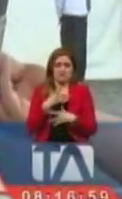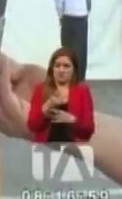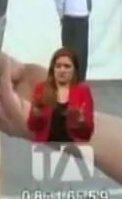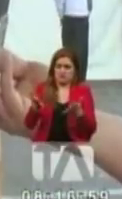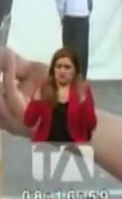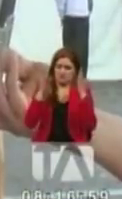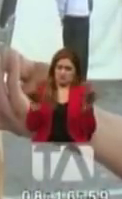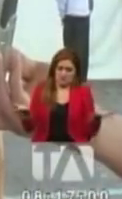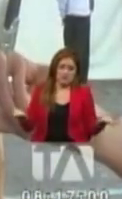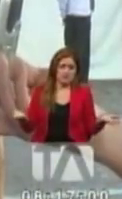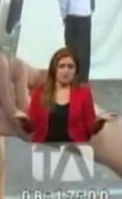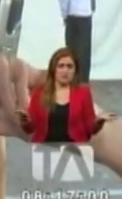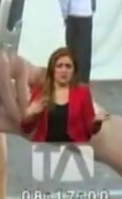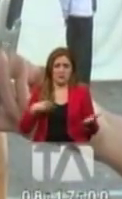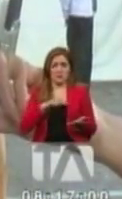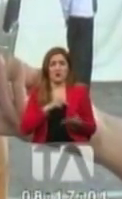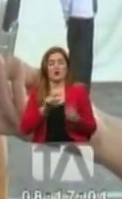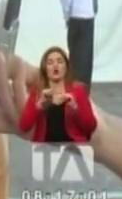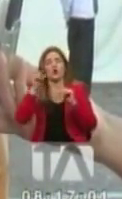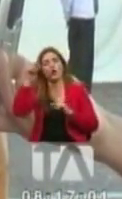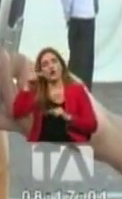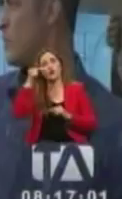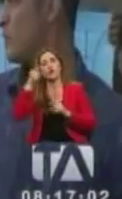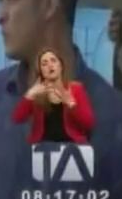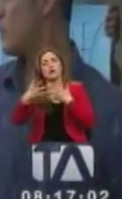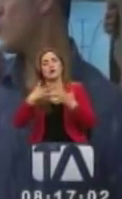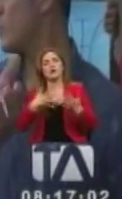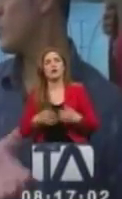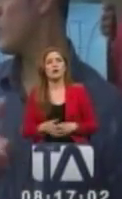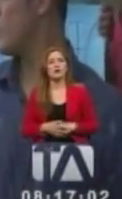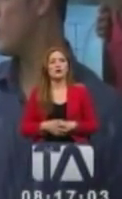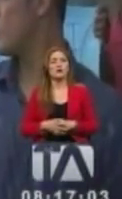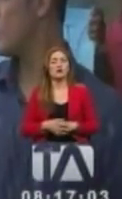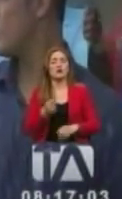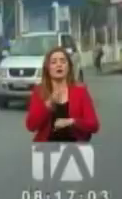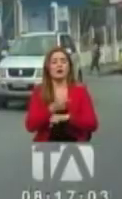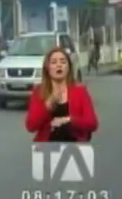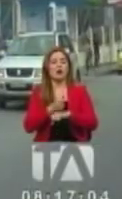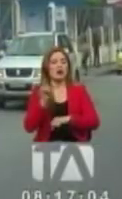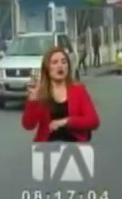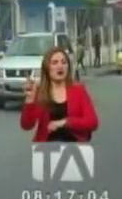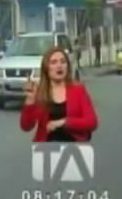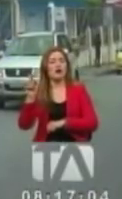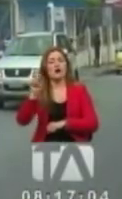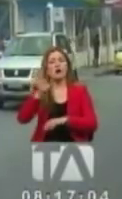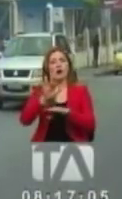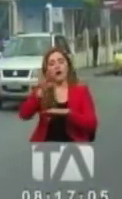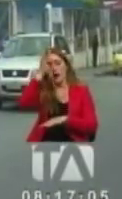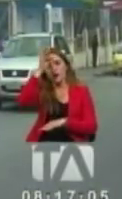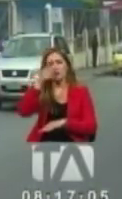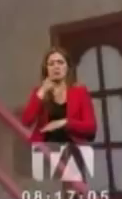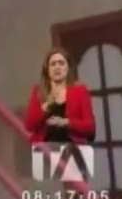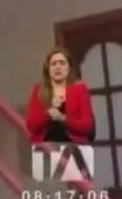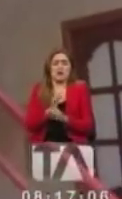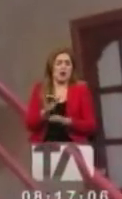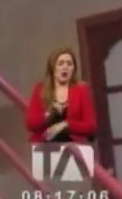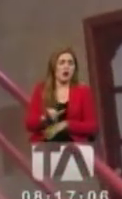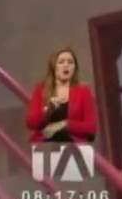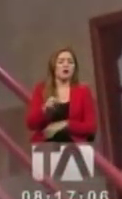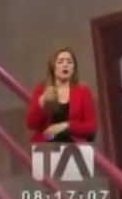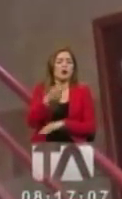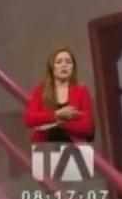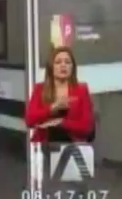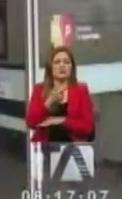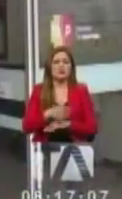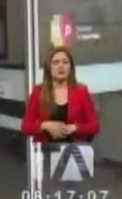en el ciudadana no solamente nosotros insisto somos un gobierno detrás del gerente de la casa de salud cuestionada también asumió que hará lo mismo en los